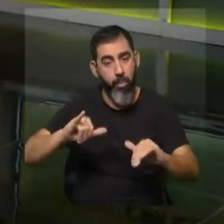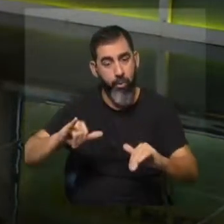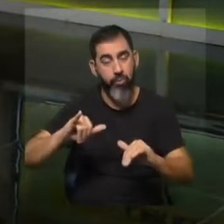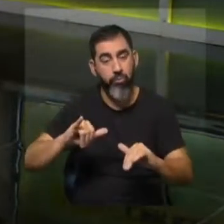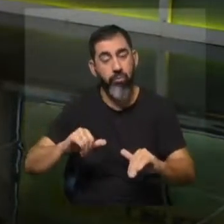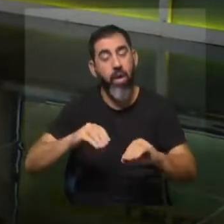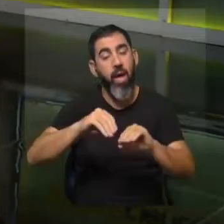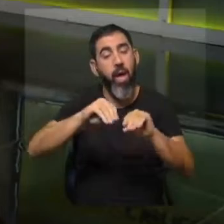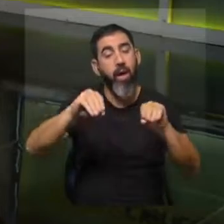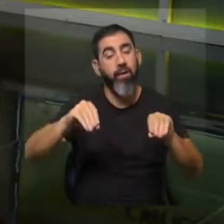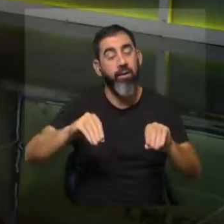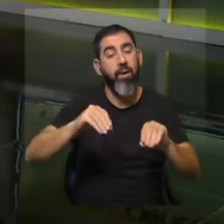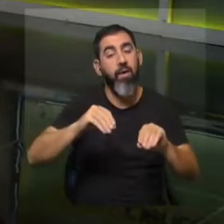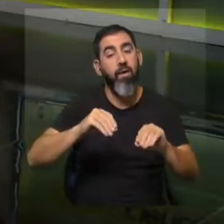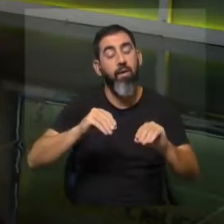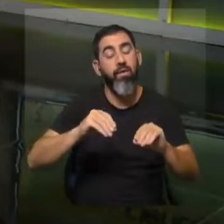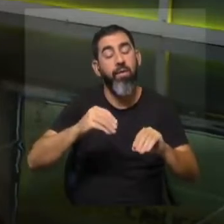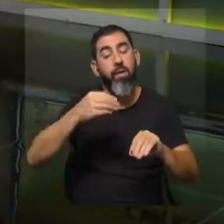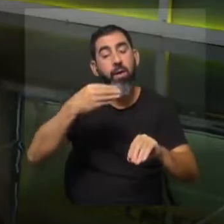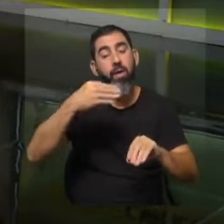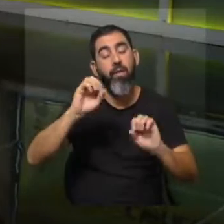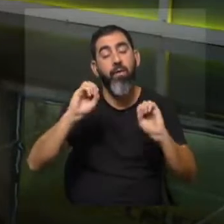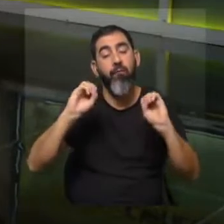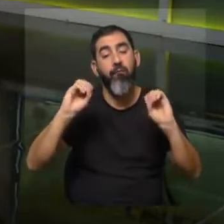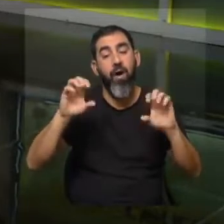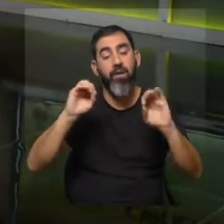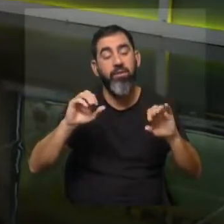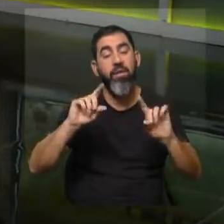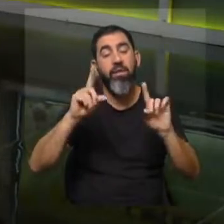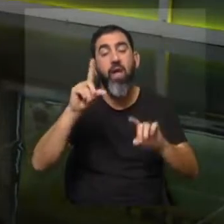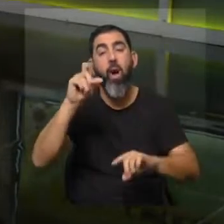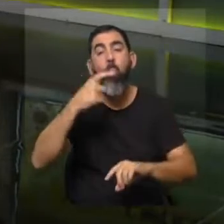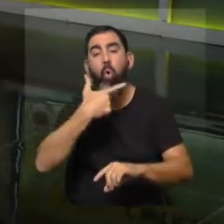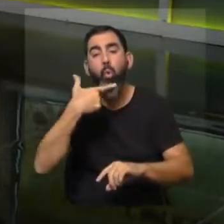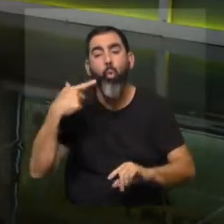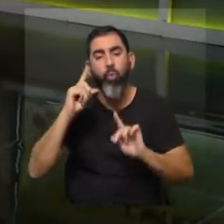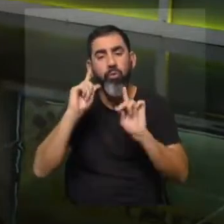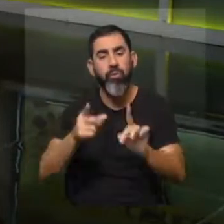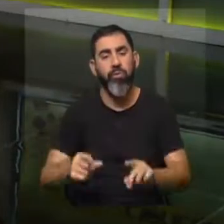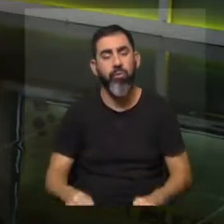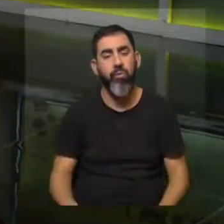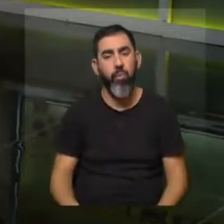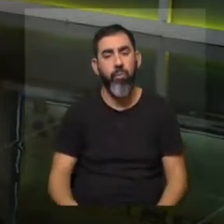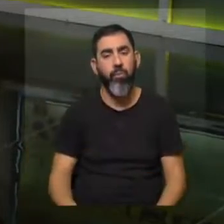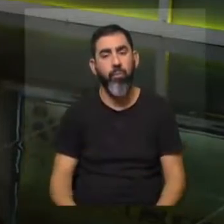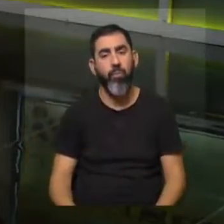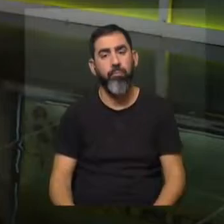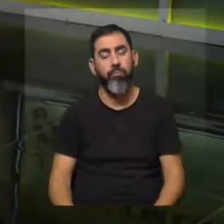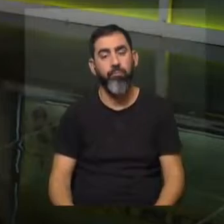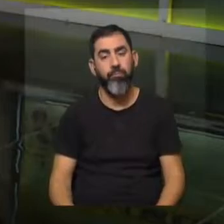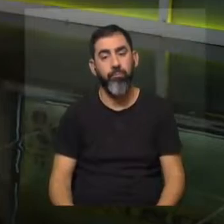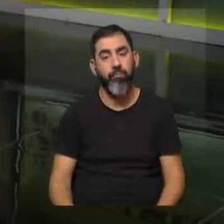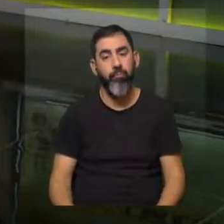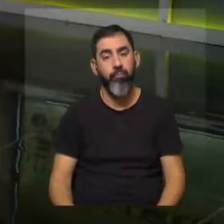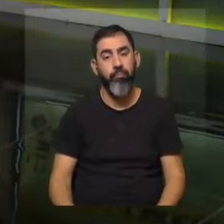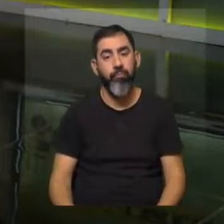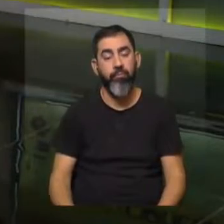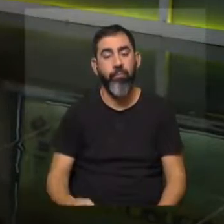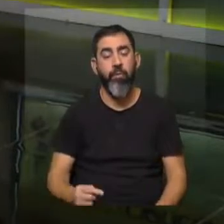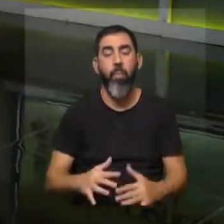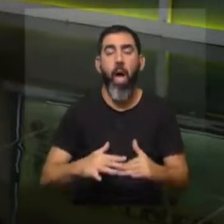las arenas de Barra de Balizas y Aguas Dulces. ¿Qué es eso? Bueno, por un lado, está bien relativizar la palabra